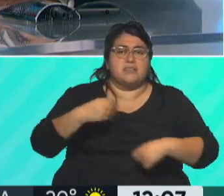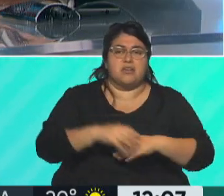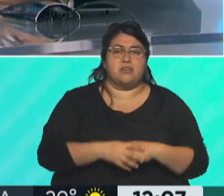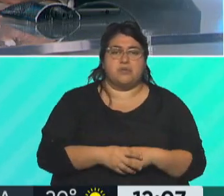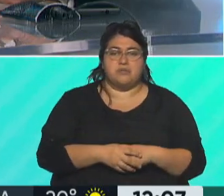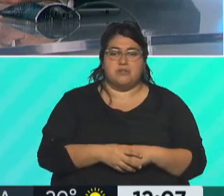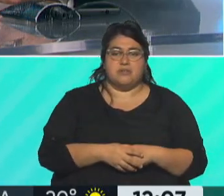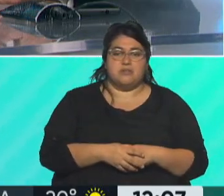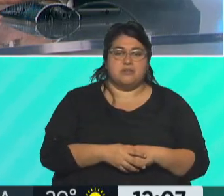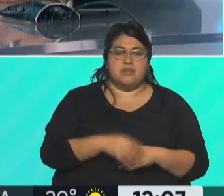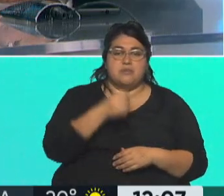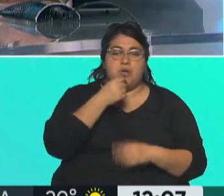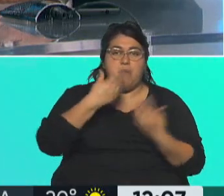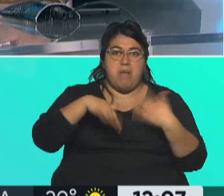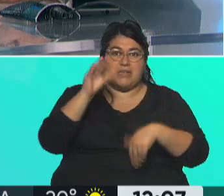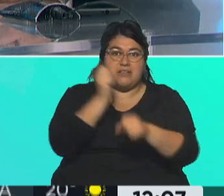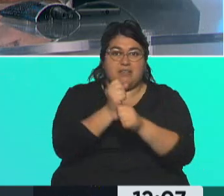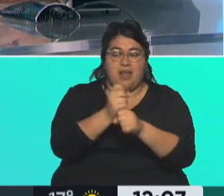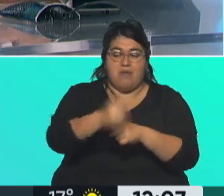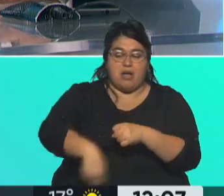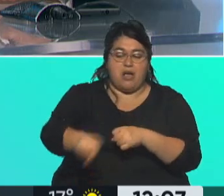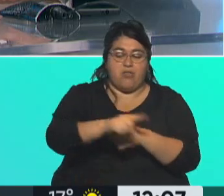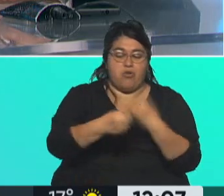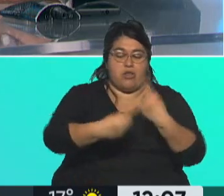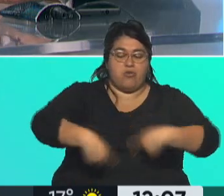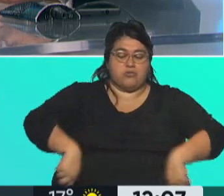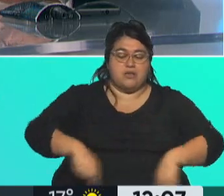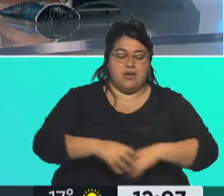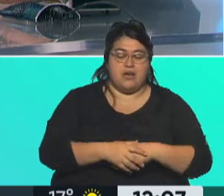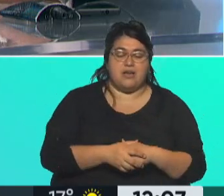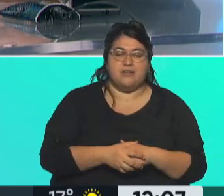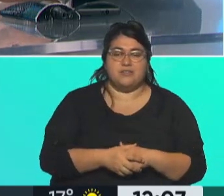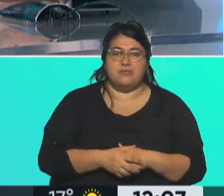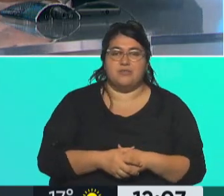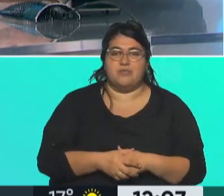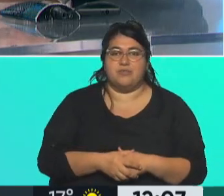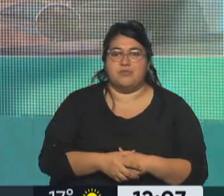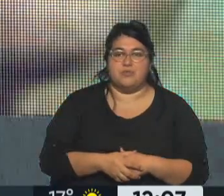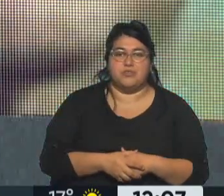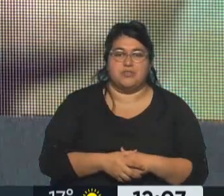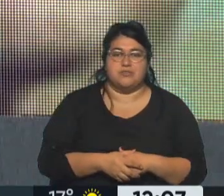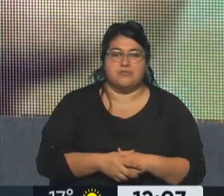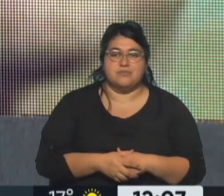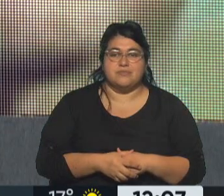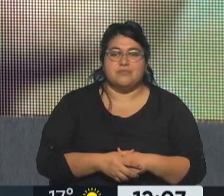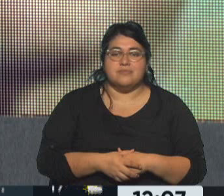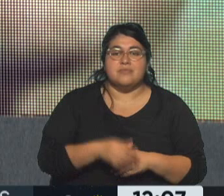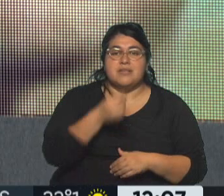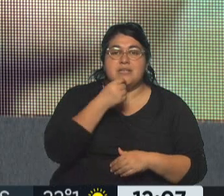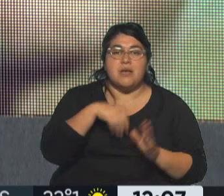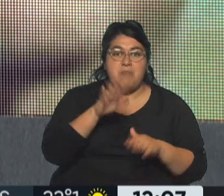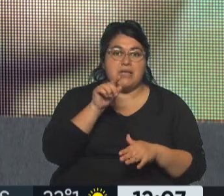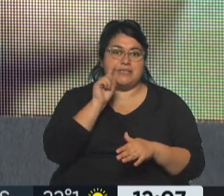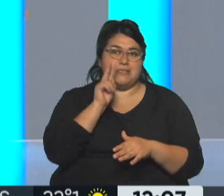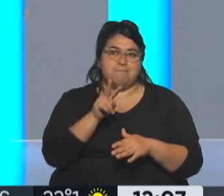o van a plantear un acuerdo salarial con sus trabajadores que aquellos que dicen que se niegan rotundamente hacer por ejemplo revolucionábamos